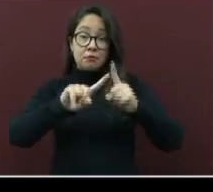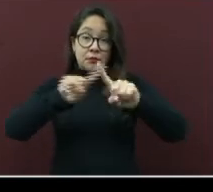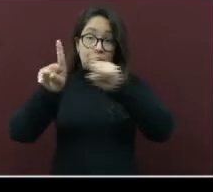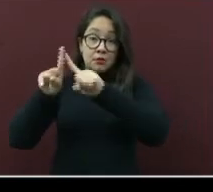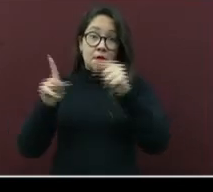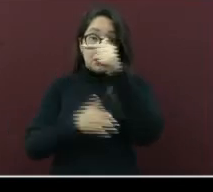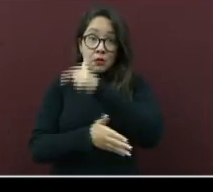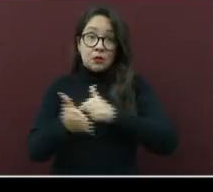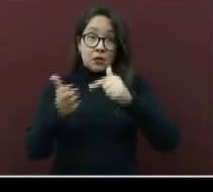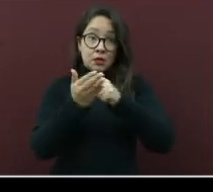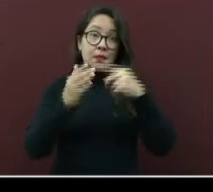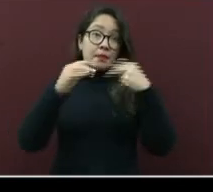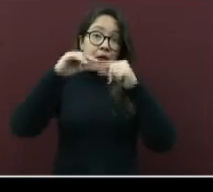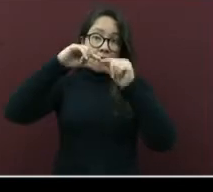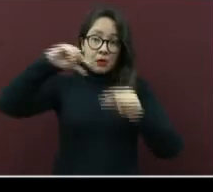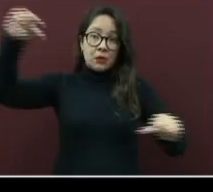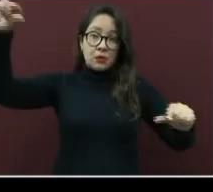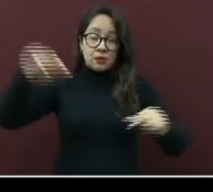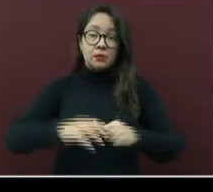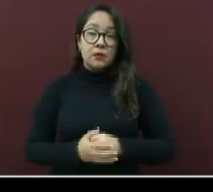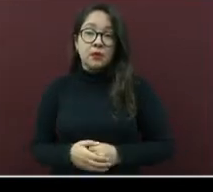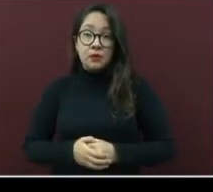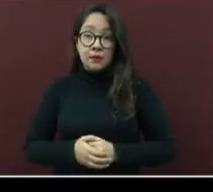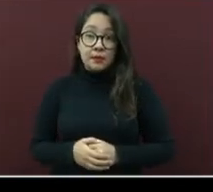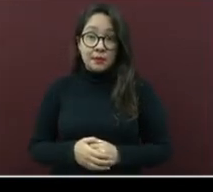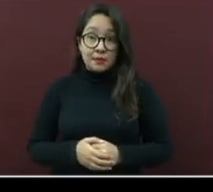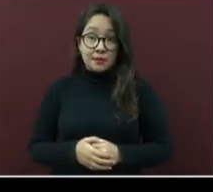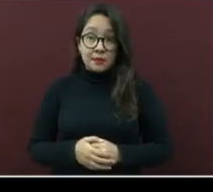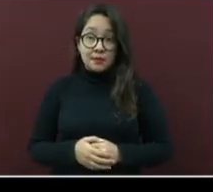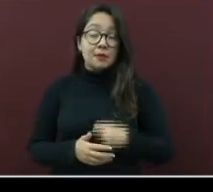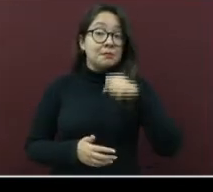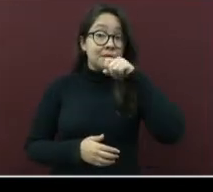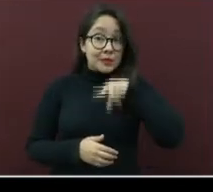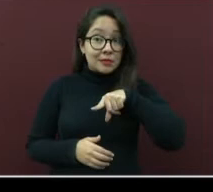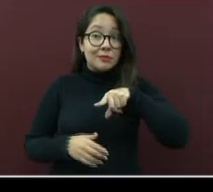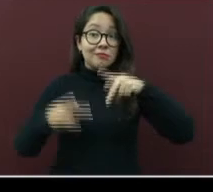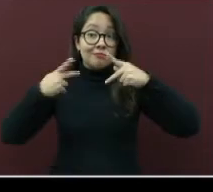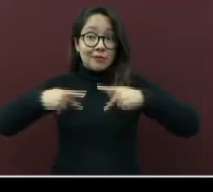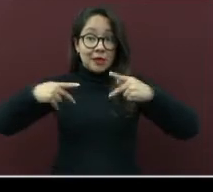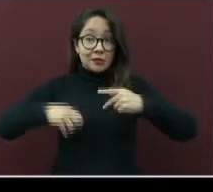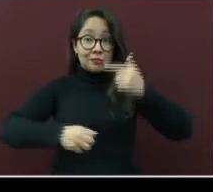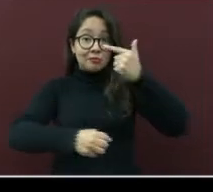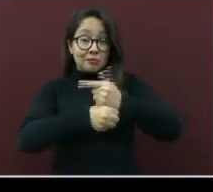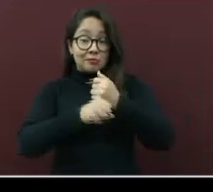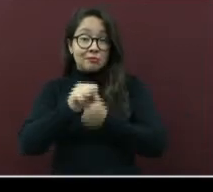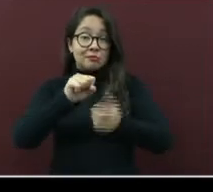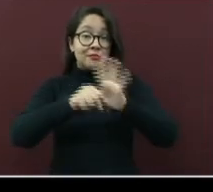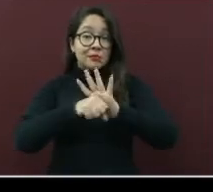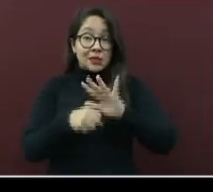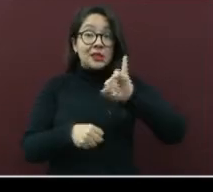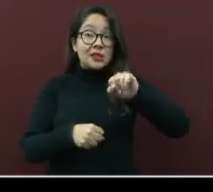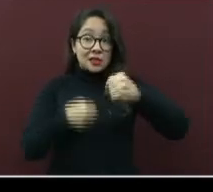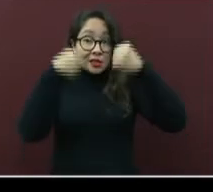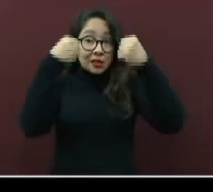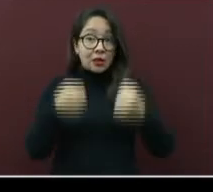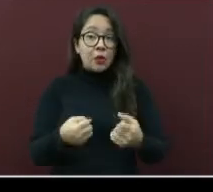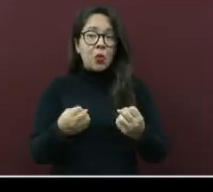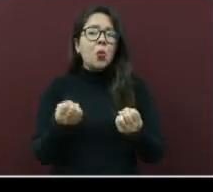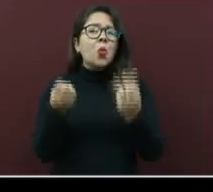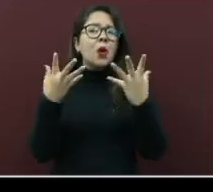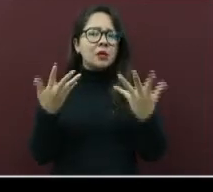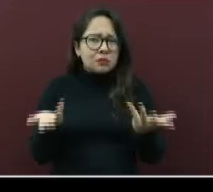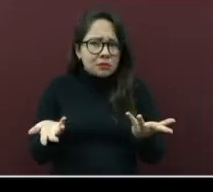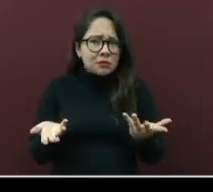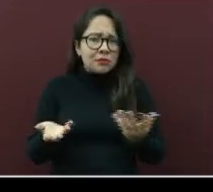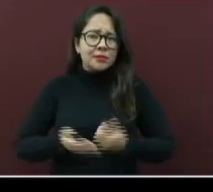de la entidad así también los casos que han dado resultado positivo a las pruebas específicas para